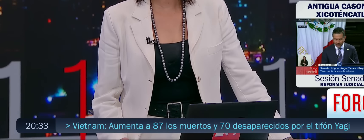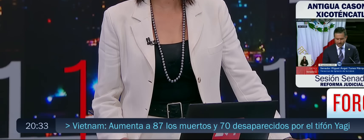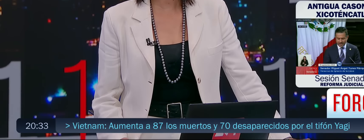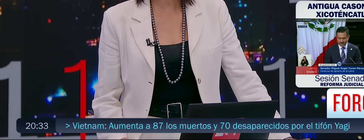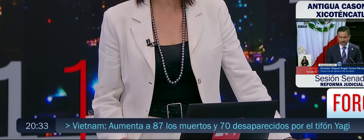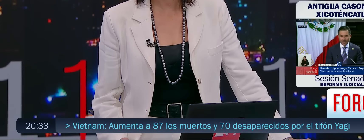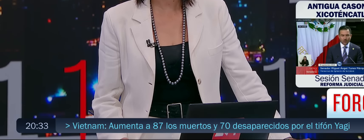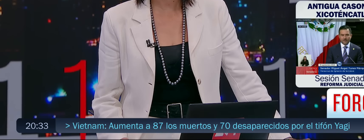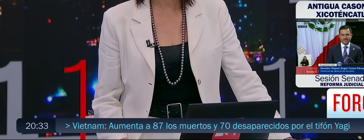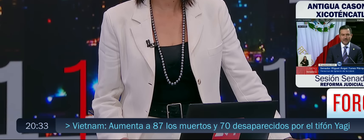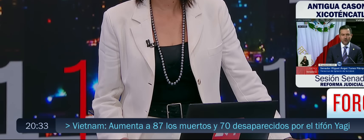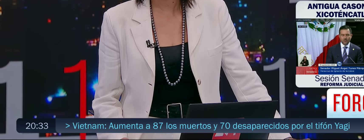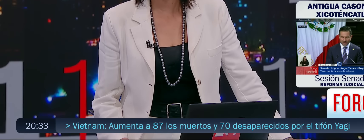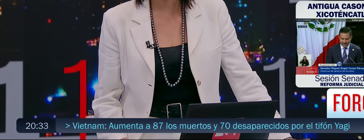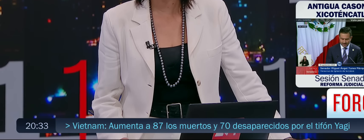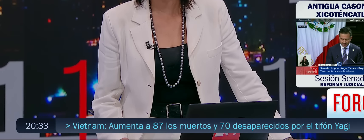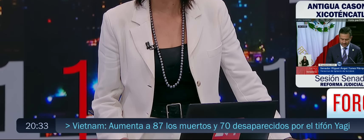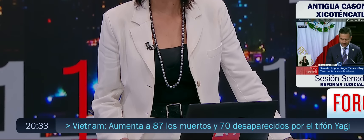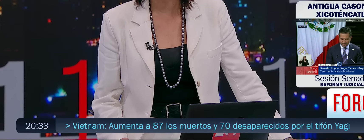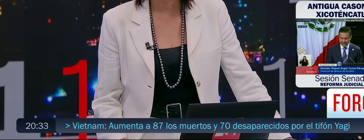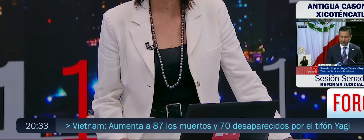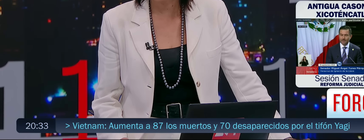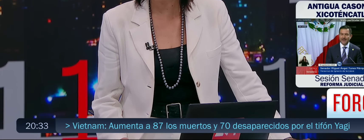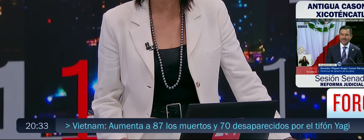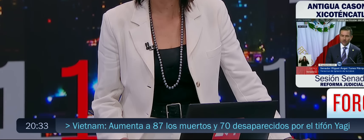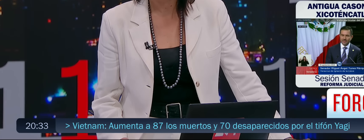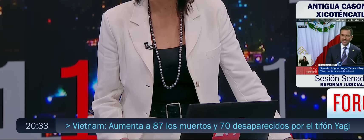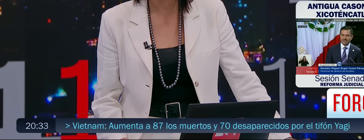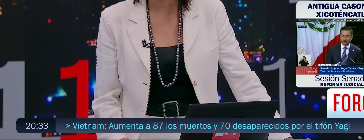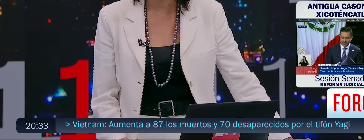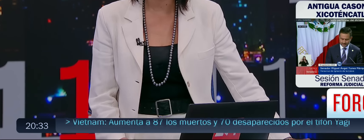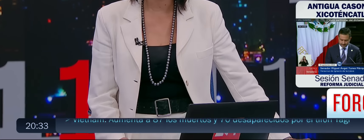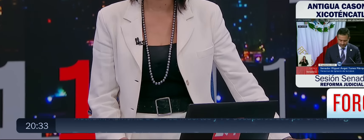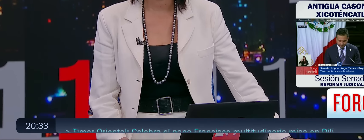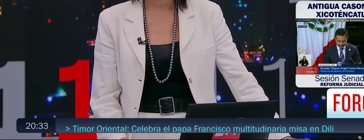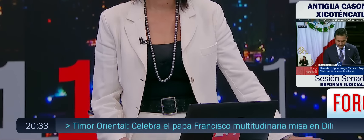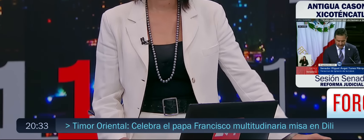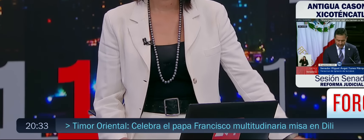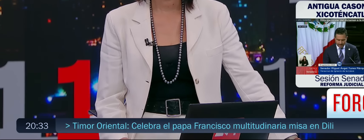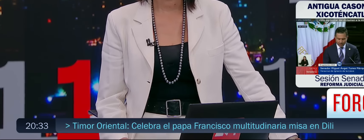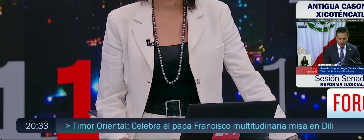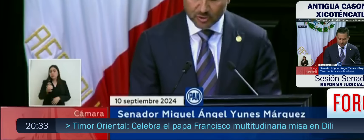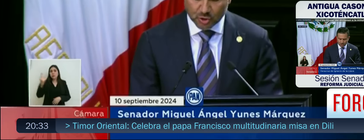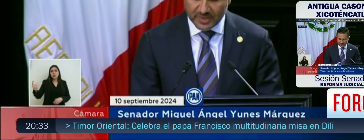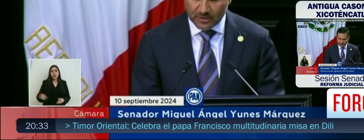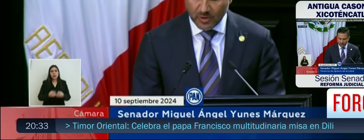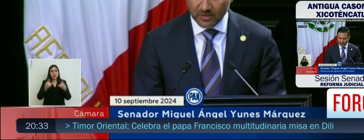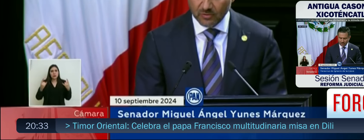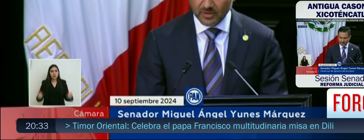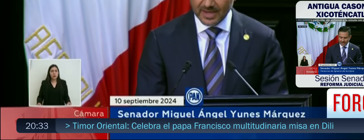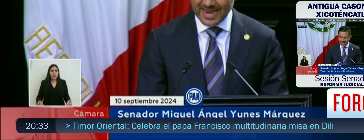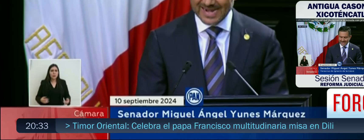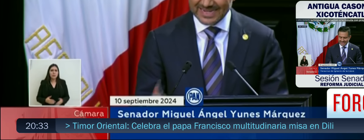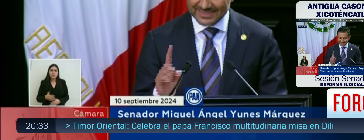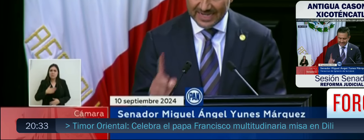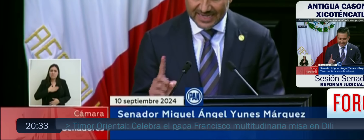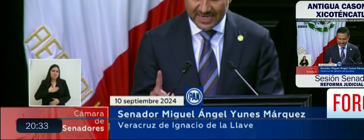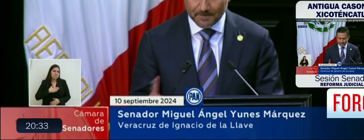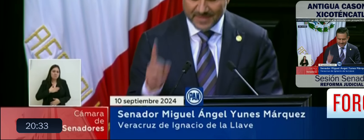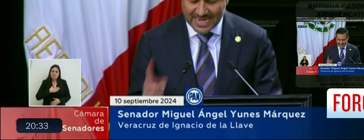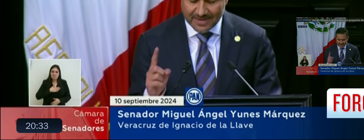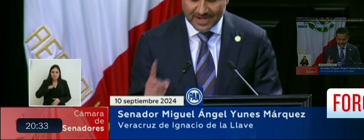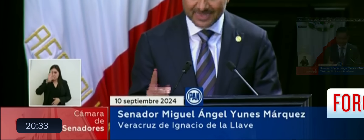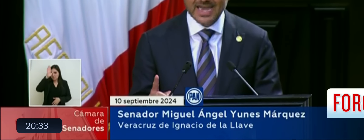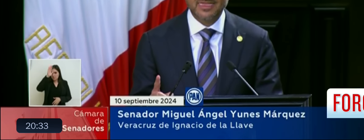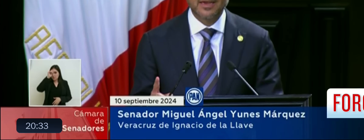Habla Miguel Ángel Yunes Márquez frente al Pleno del Senado. Esta noche, escuchamos. Pero yo no estoy de acuerdo en